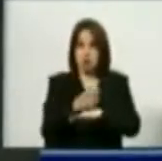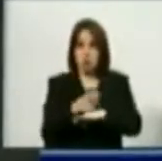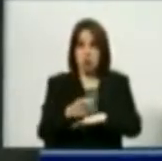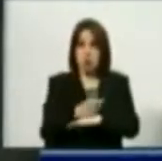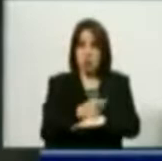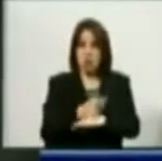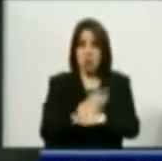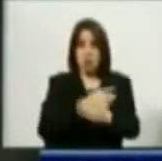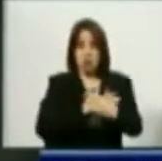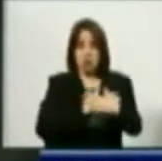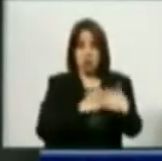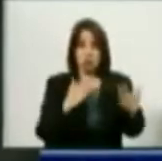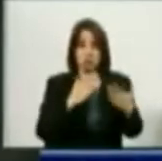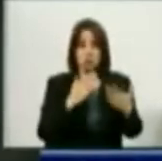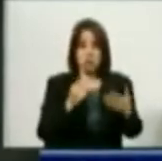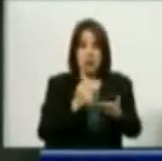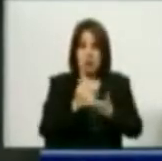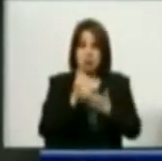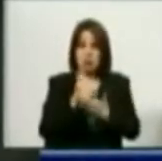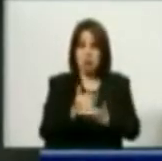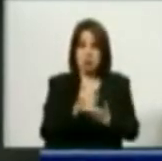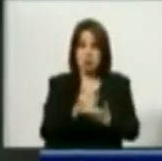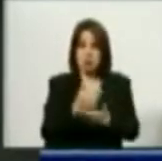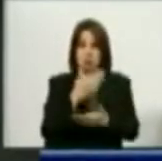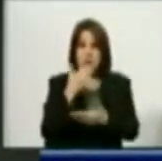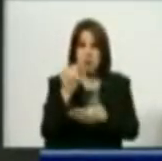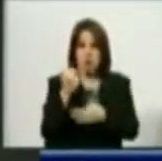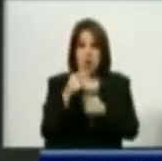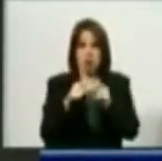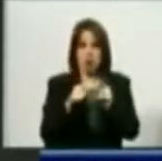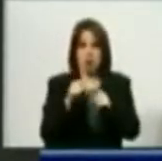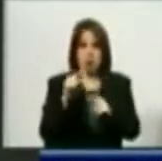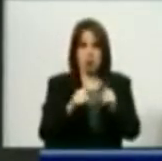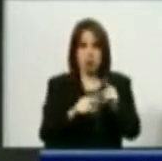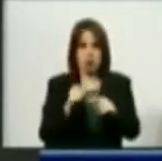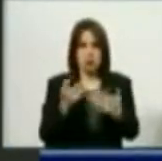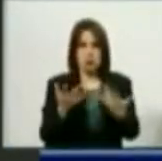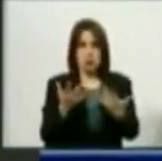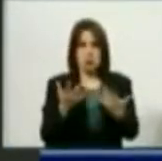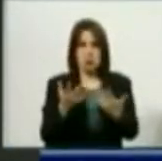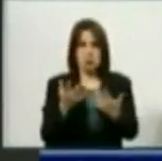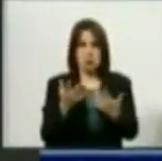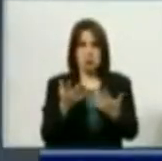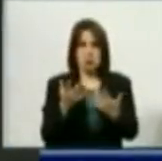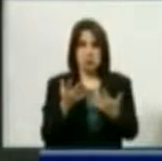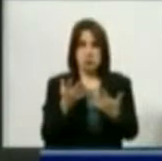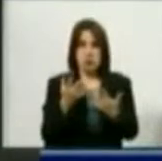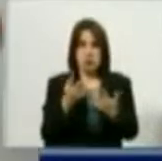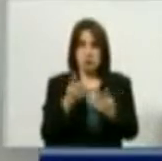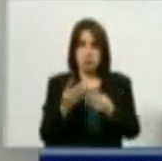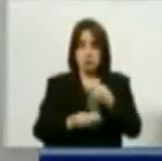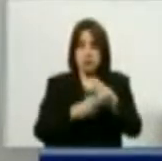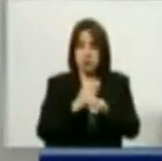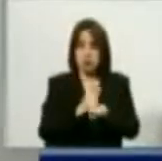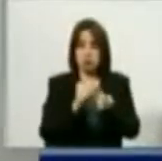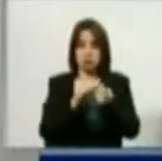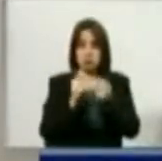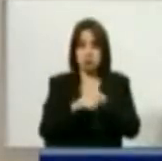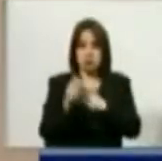y facilitaremos las posibilidades para ello y por ello la asamblea Constituyente